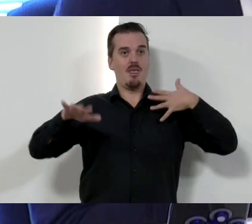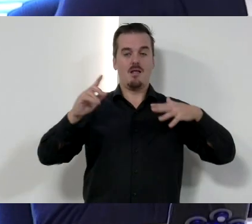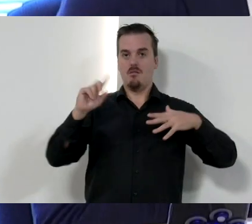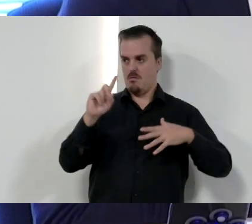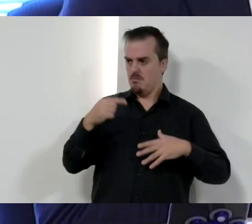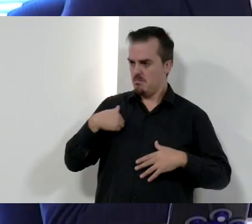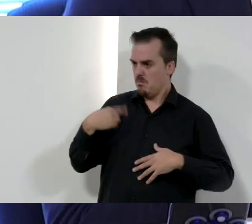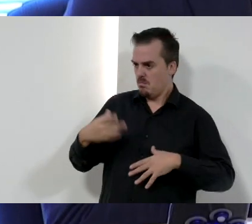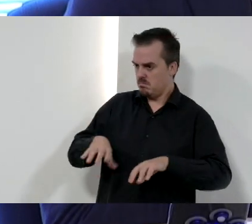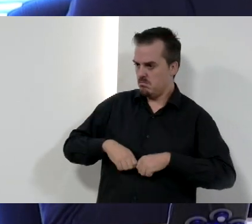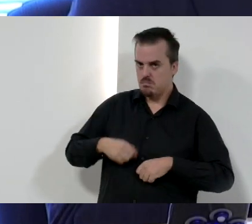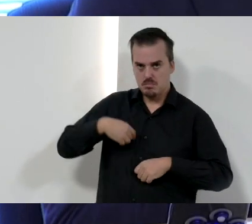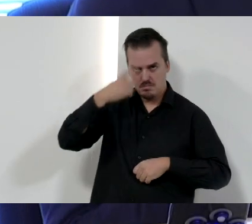No.